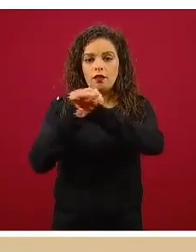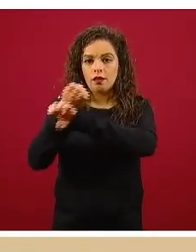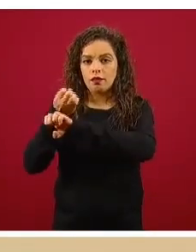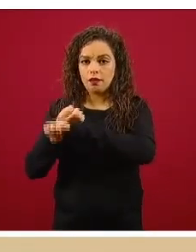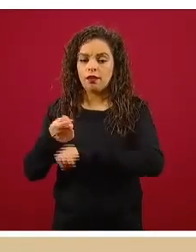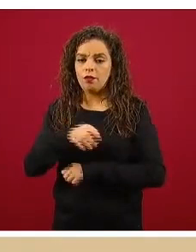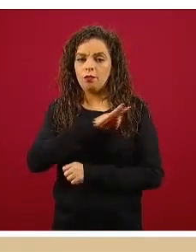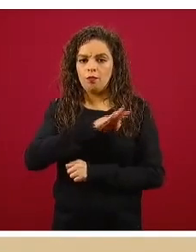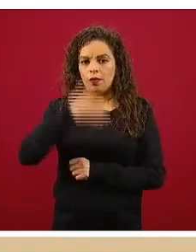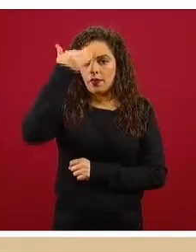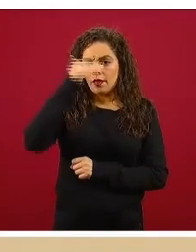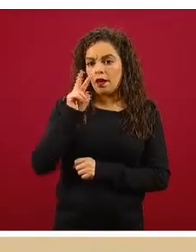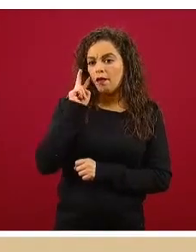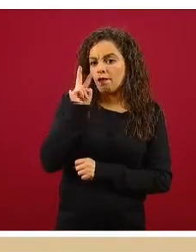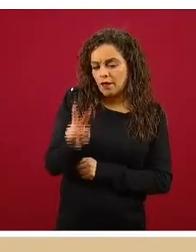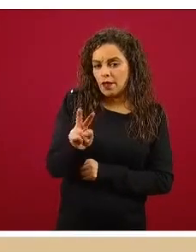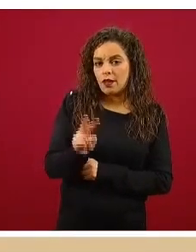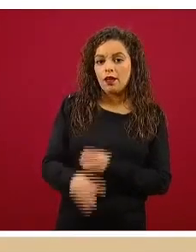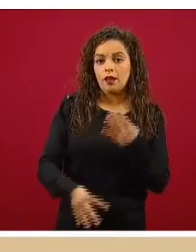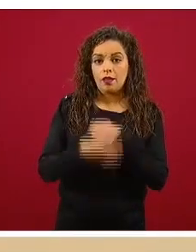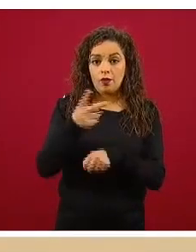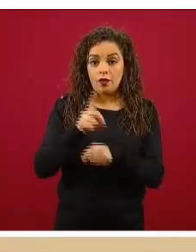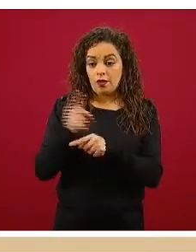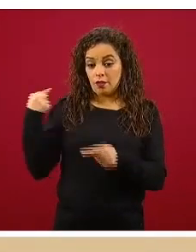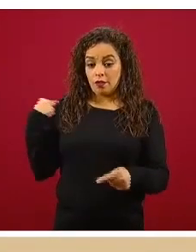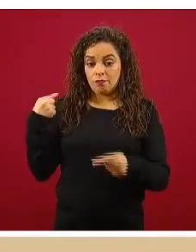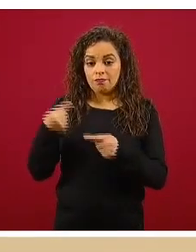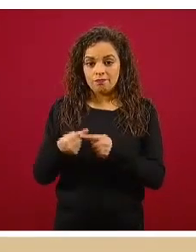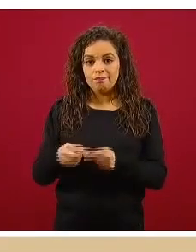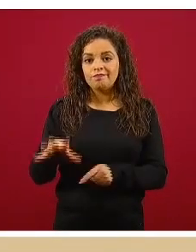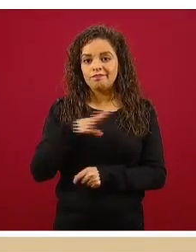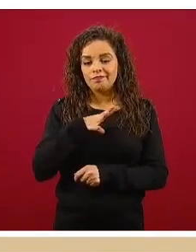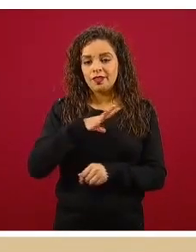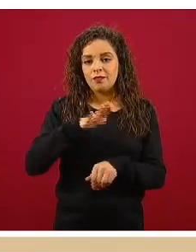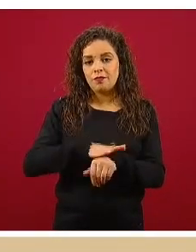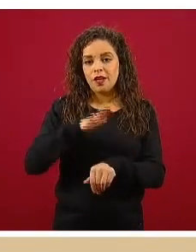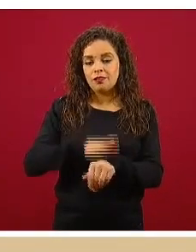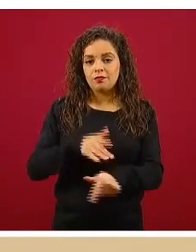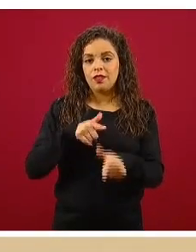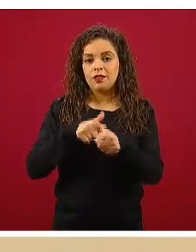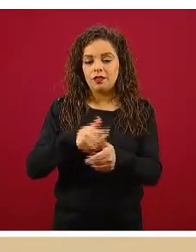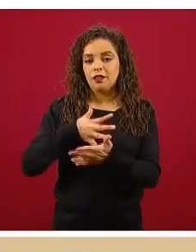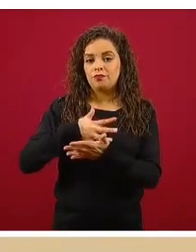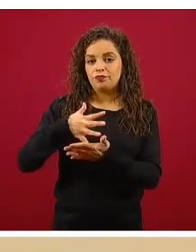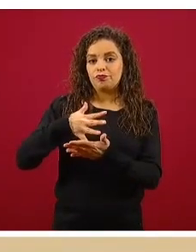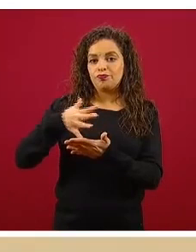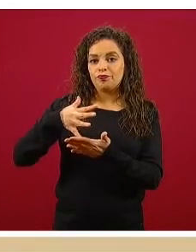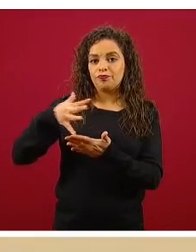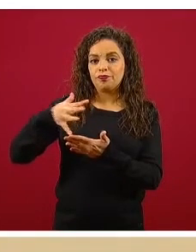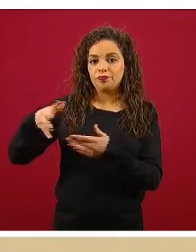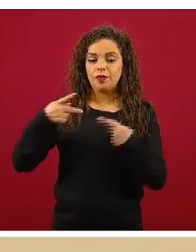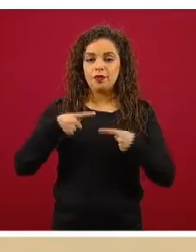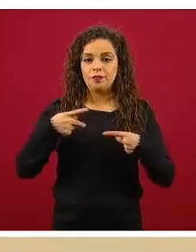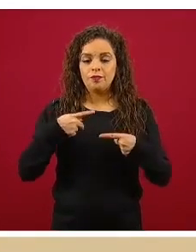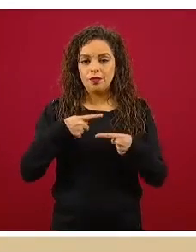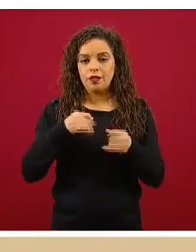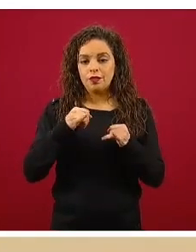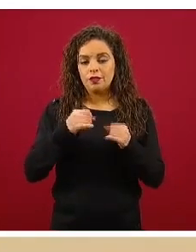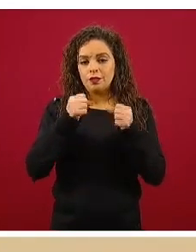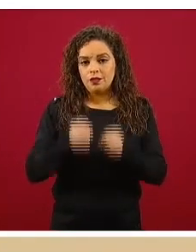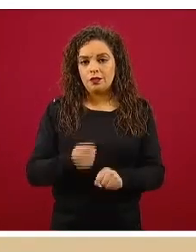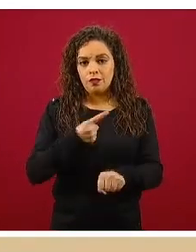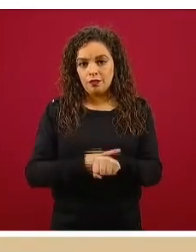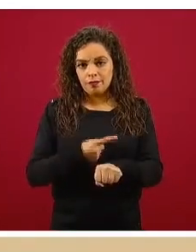están en los últimos 14 días generando la mayor carga de casos confirmados, y podemos ver el orden en el cual se